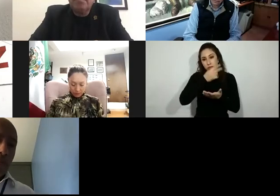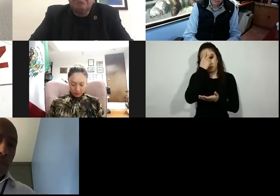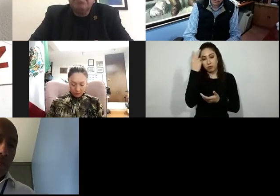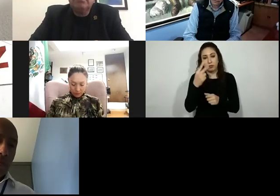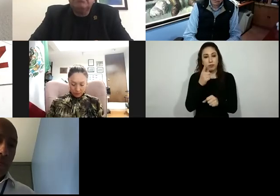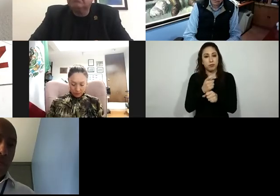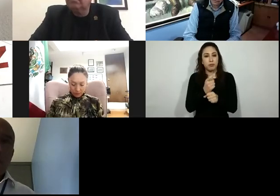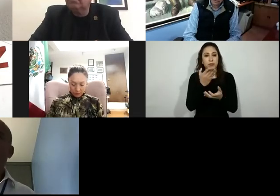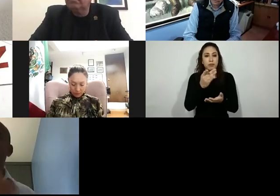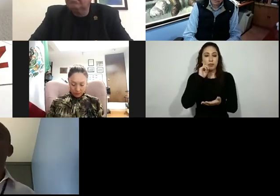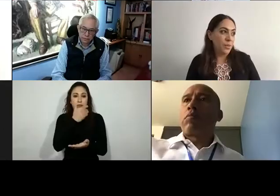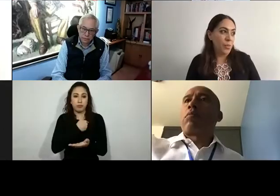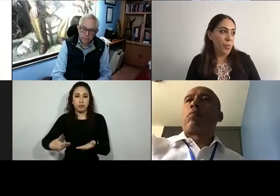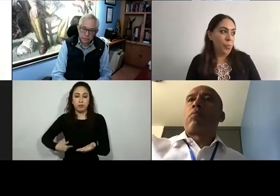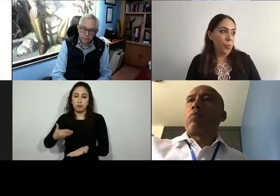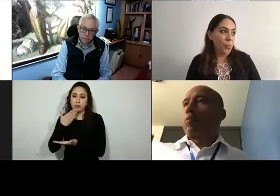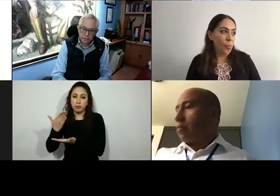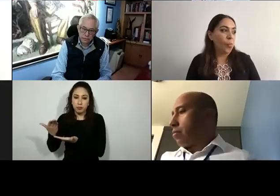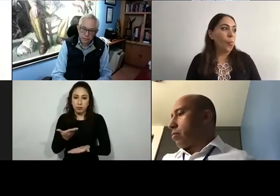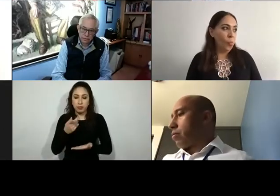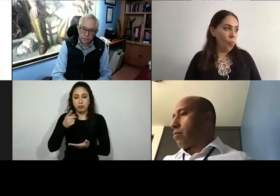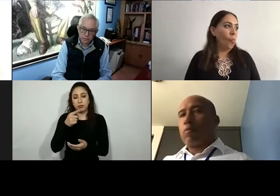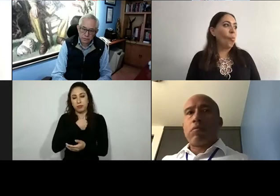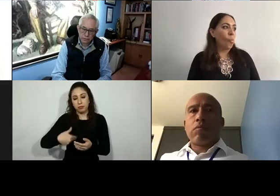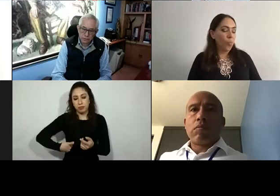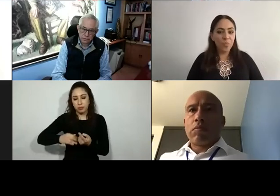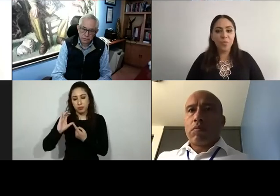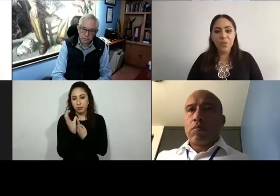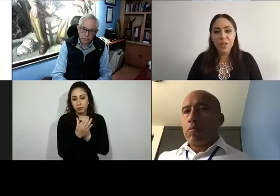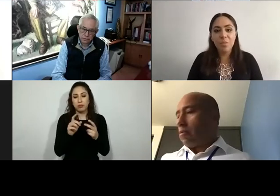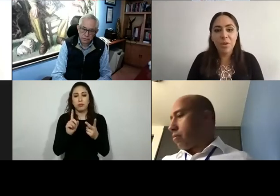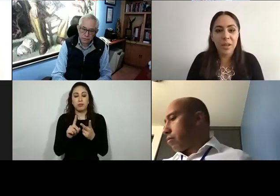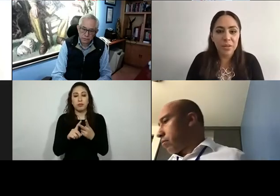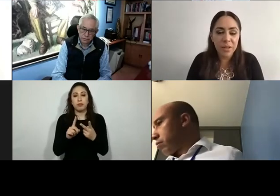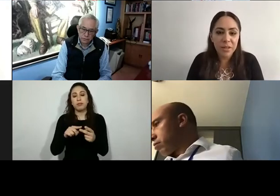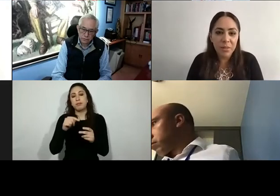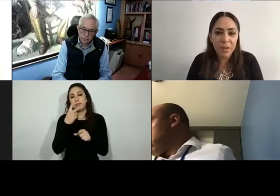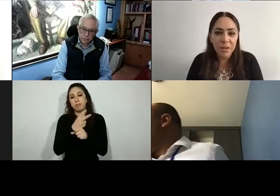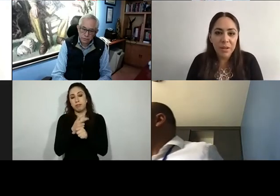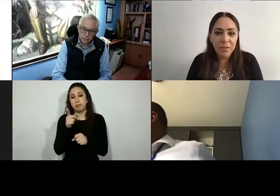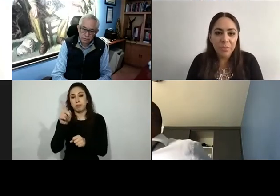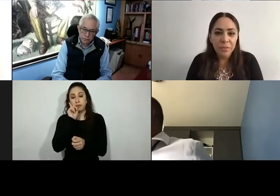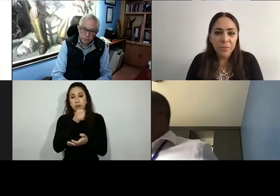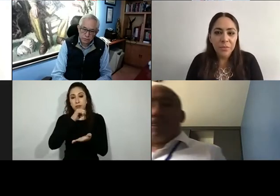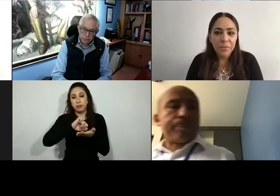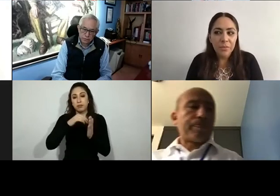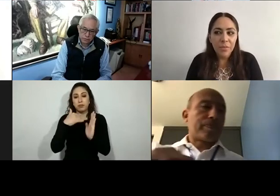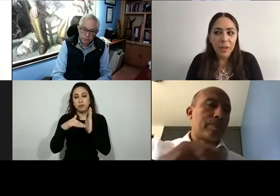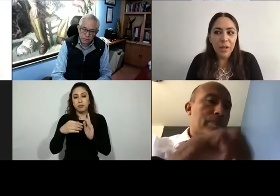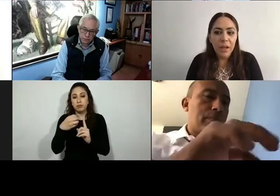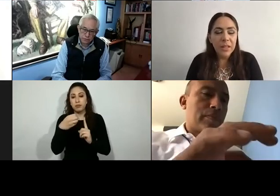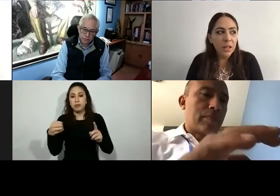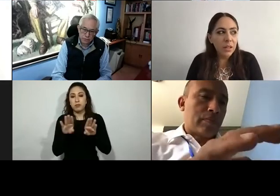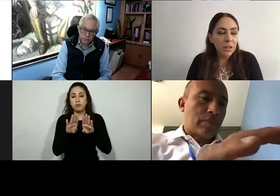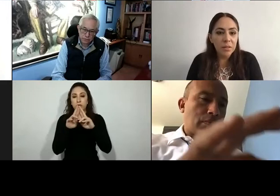la diputada presidenta de la Comisión de Presupuesto y Cuenta Pública. Número dos, lectura por parte de la diputada secretaria de la temática de la comparecencia.